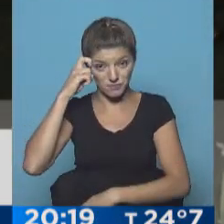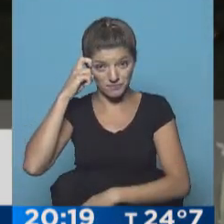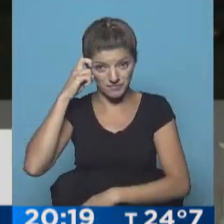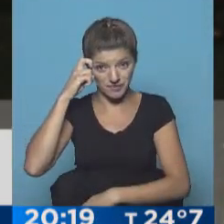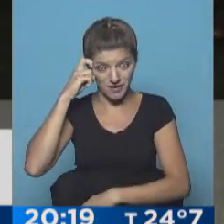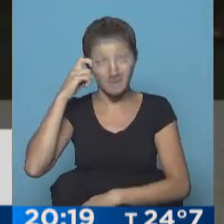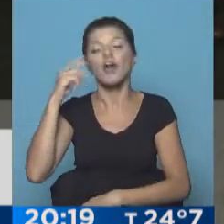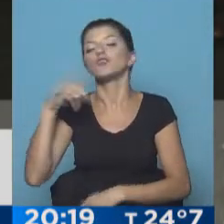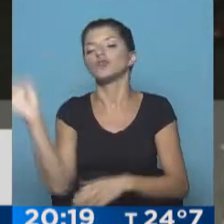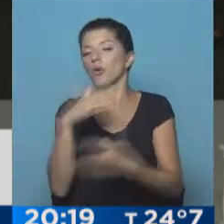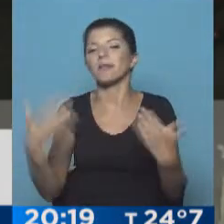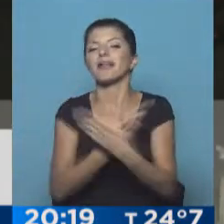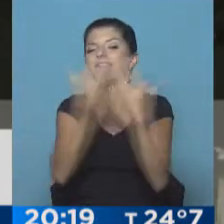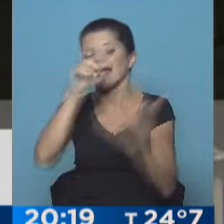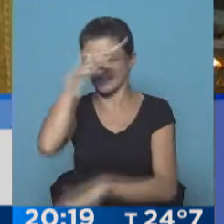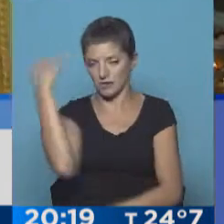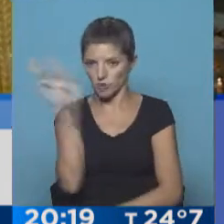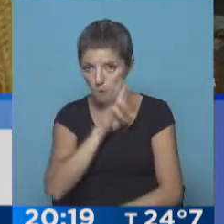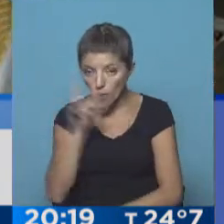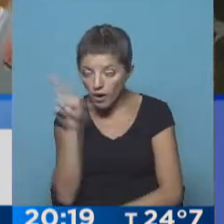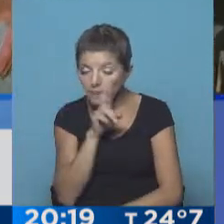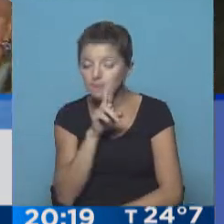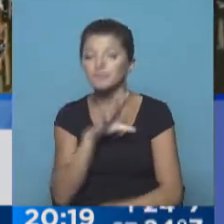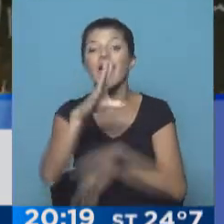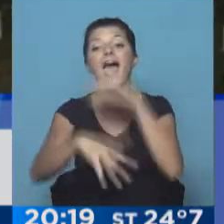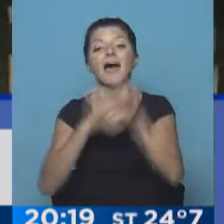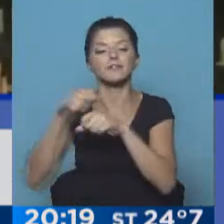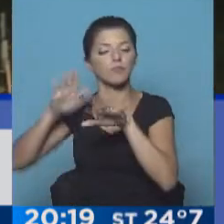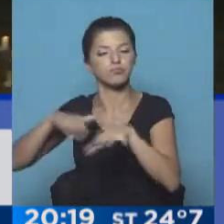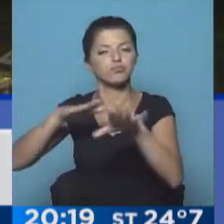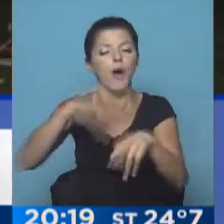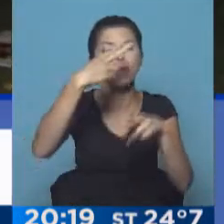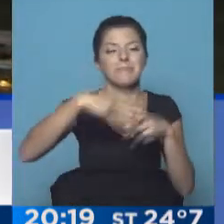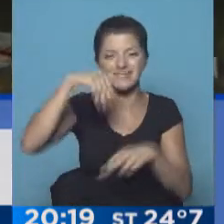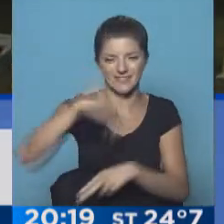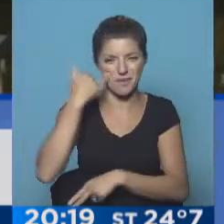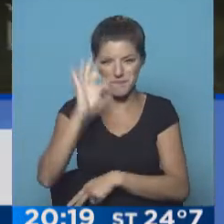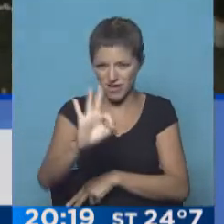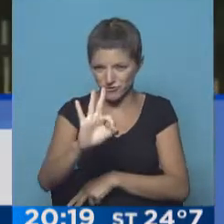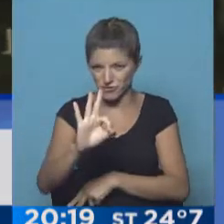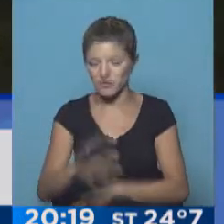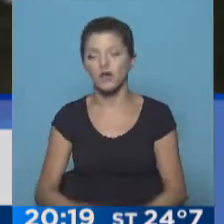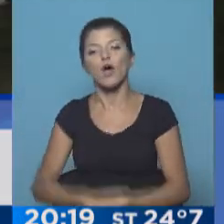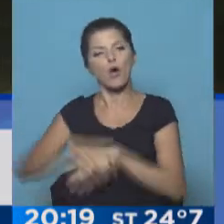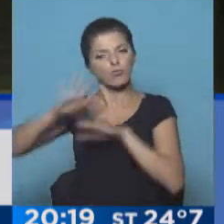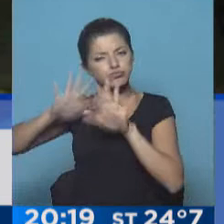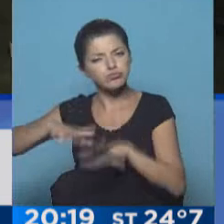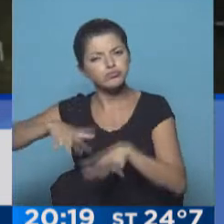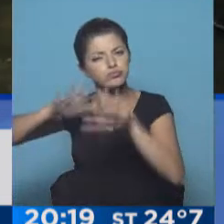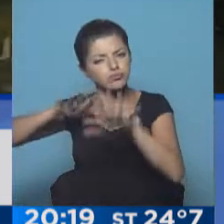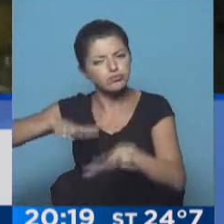el Día Internacional de la Mujer, hasta la Plaza de Mayo. Fue una nutrida marcha que